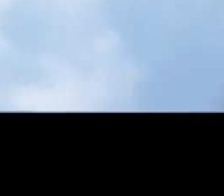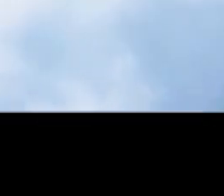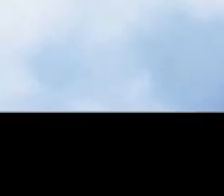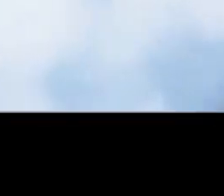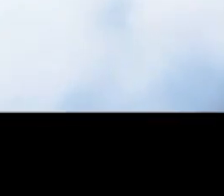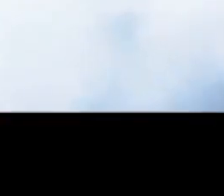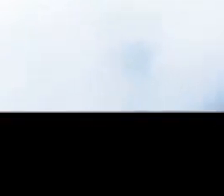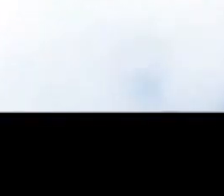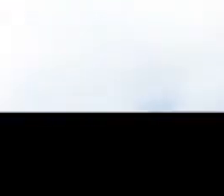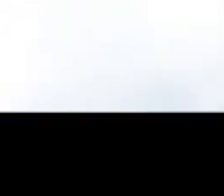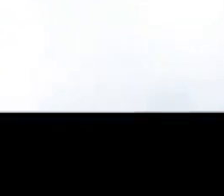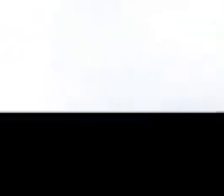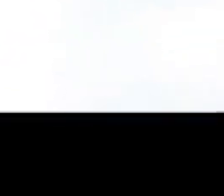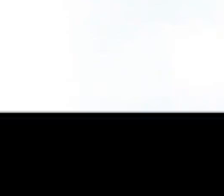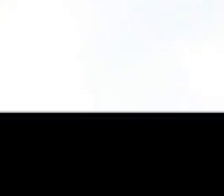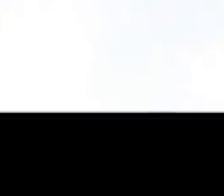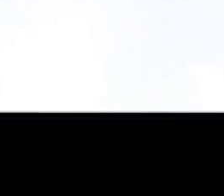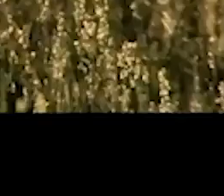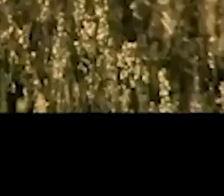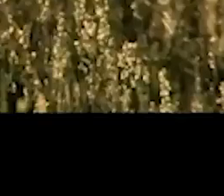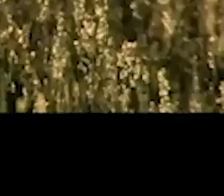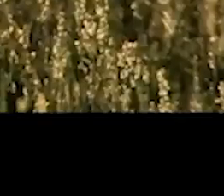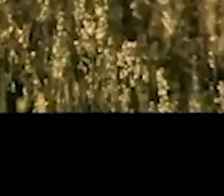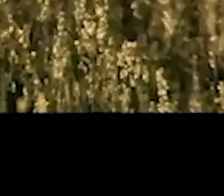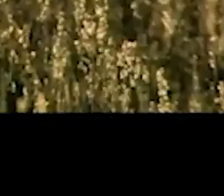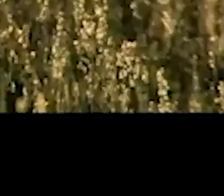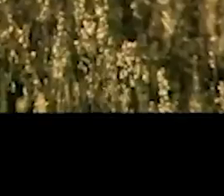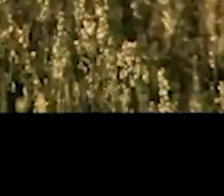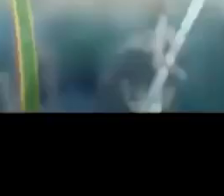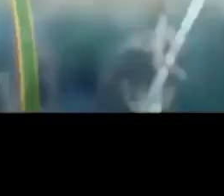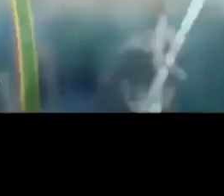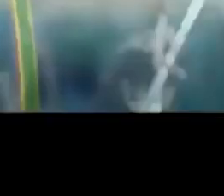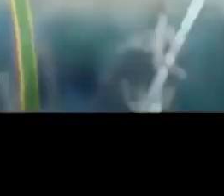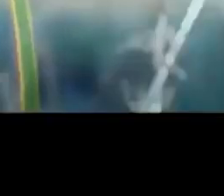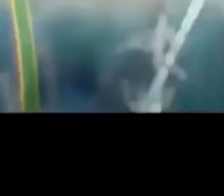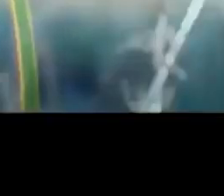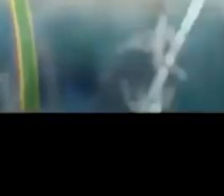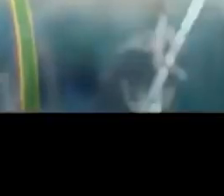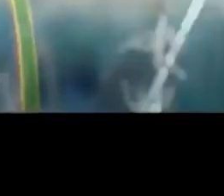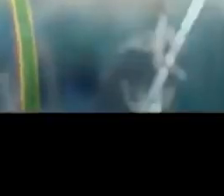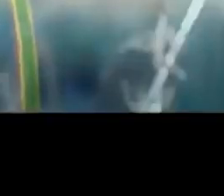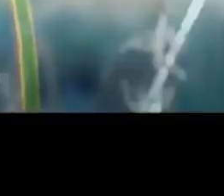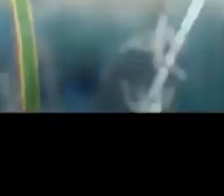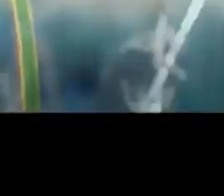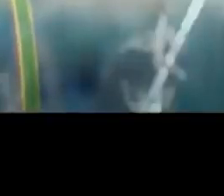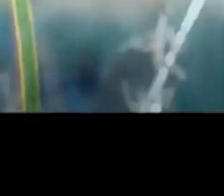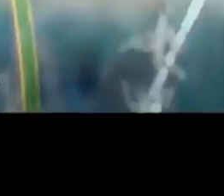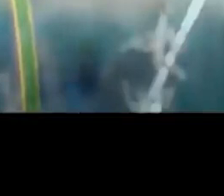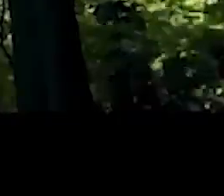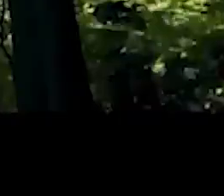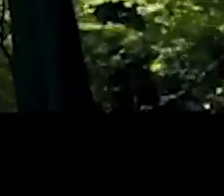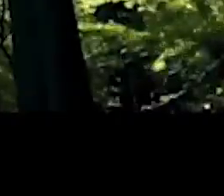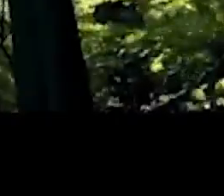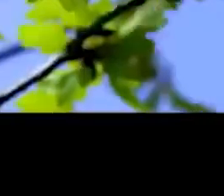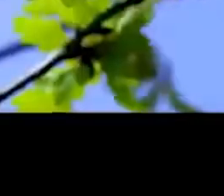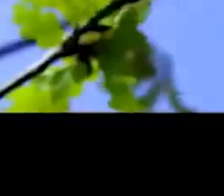paloma arrulladora y montañera, significas en mi primavera pasada todo lo que hay en